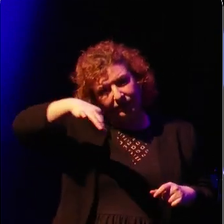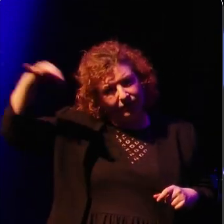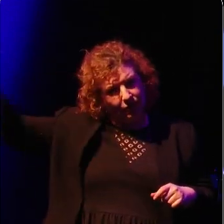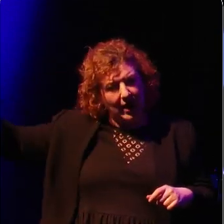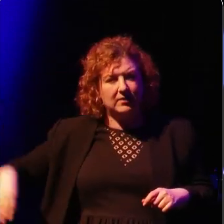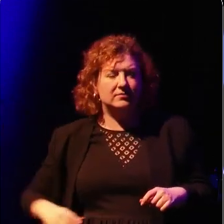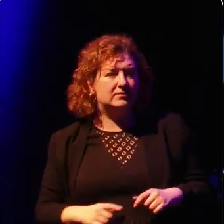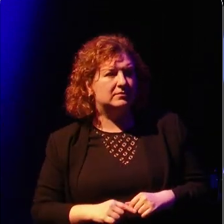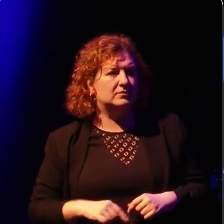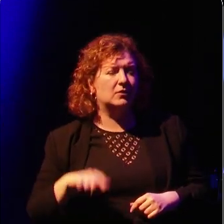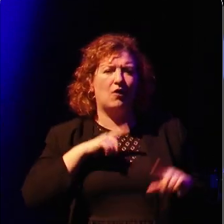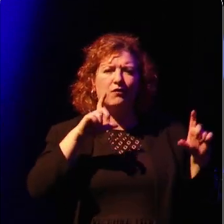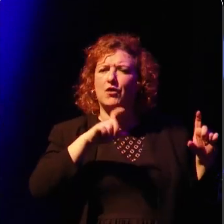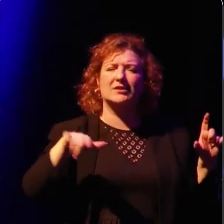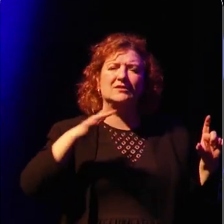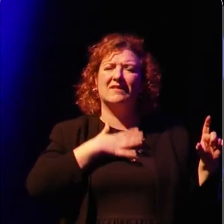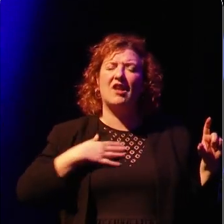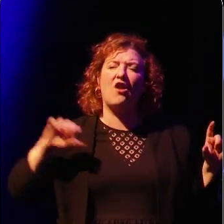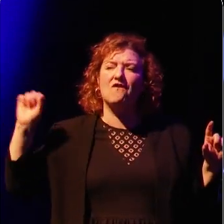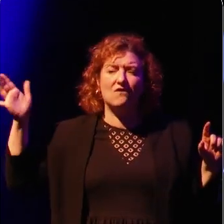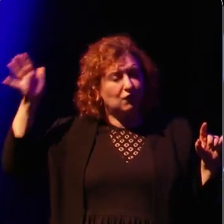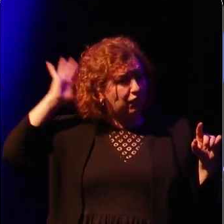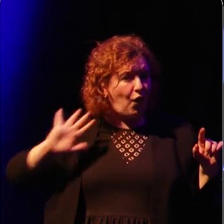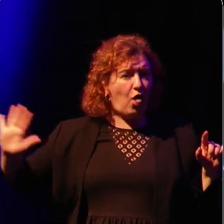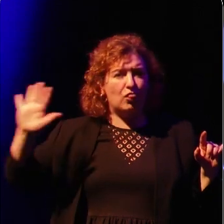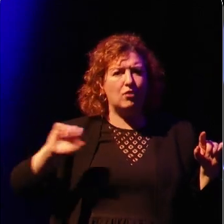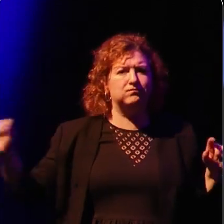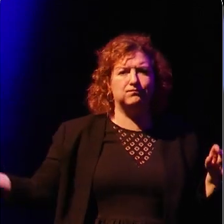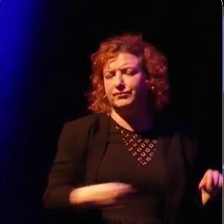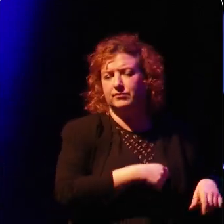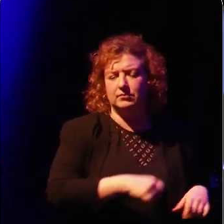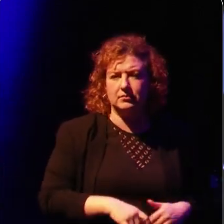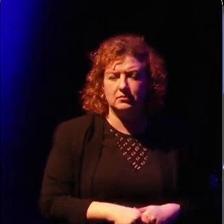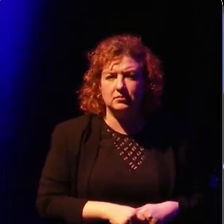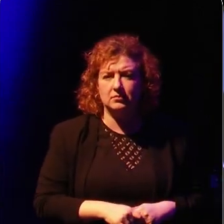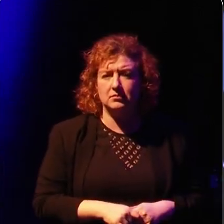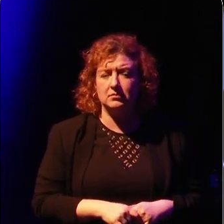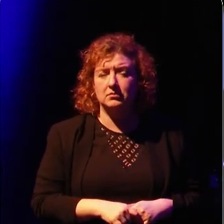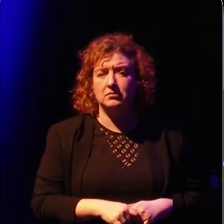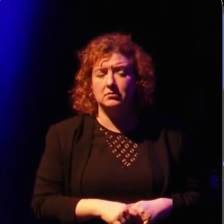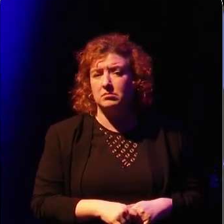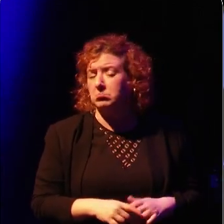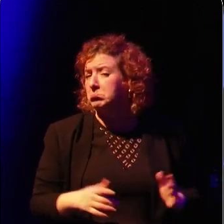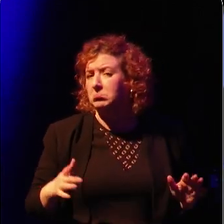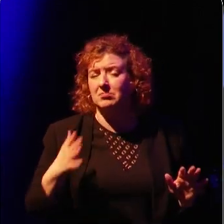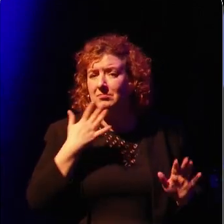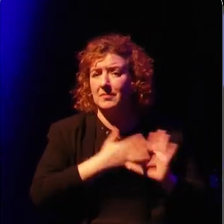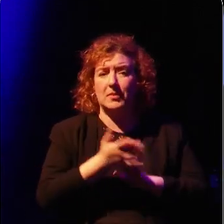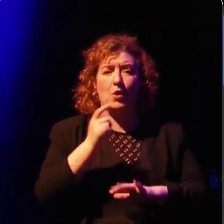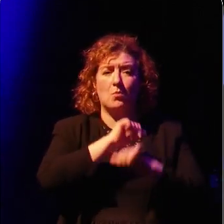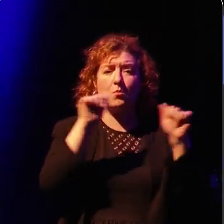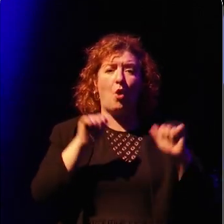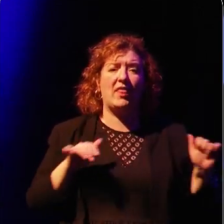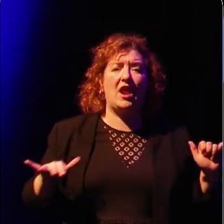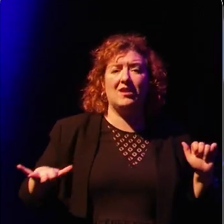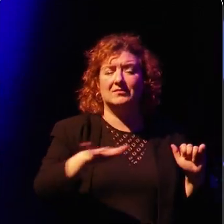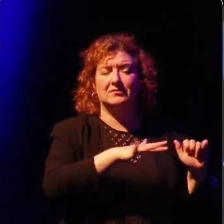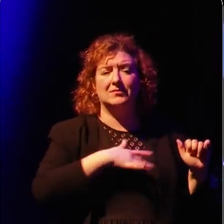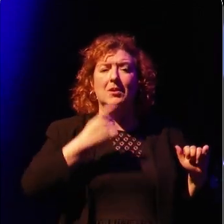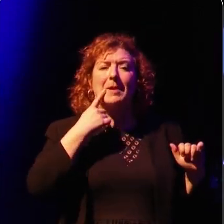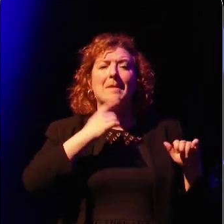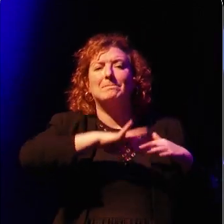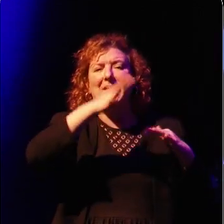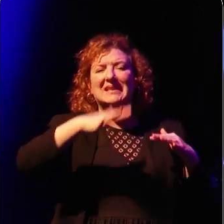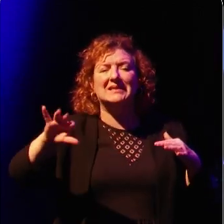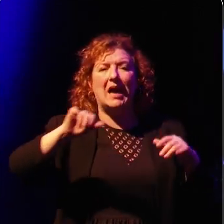esta foto que tengo ahora aquí, quítame el fondo. Perfecto. Tengo modelos que me definen todo, que es un fondo, que es una persona, que es